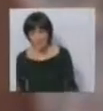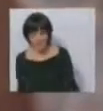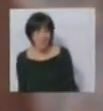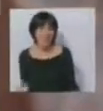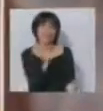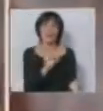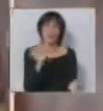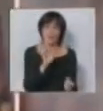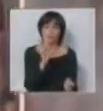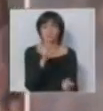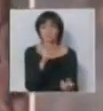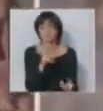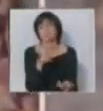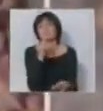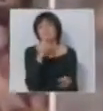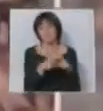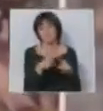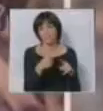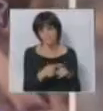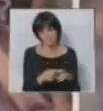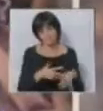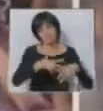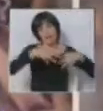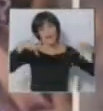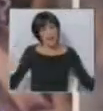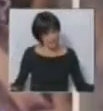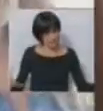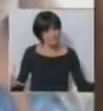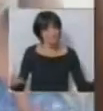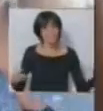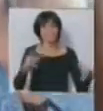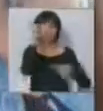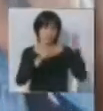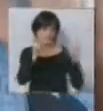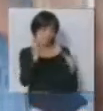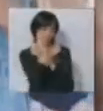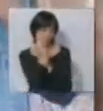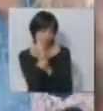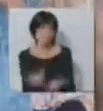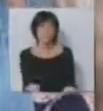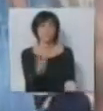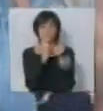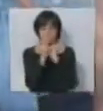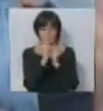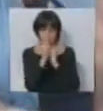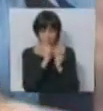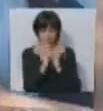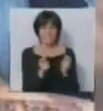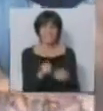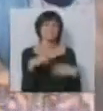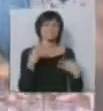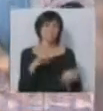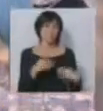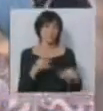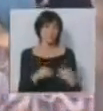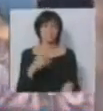mucho más caro. Yo creo que va a ser una fiesta bastante amplia, incluso con gente de la farándula y de la prensa, donde